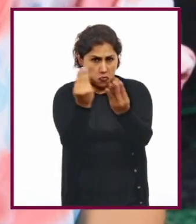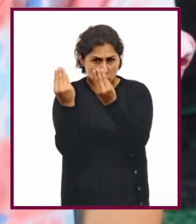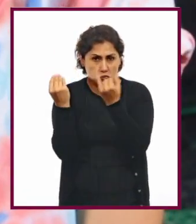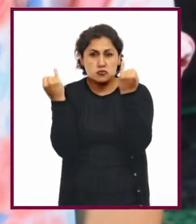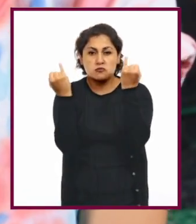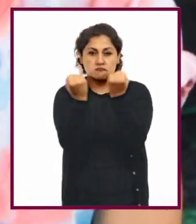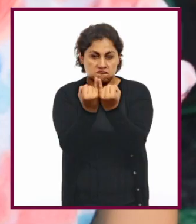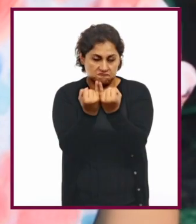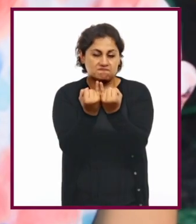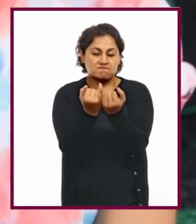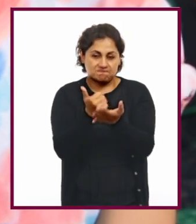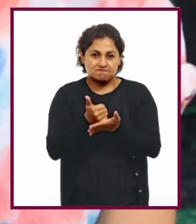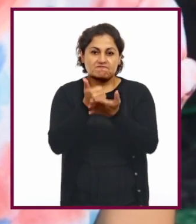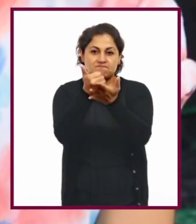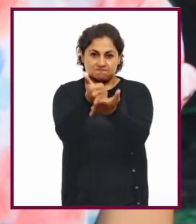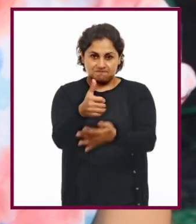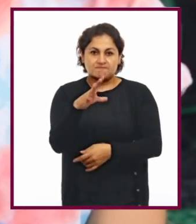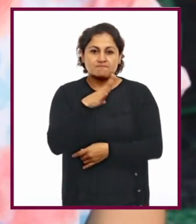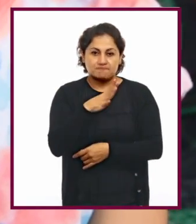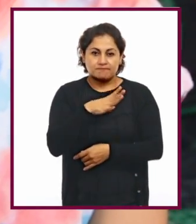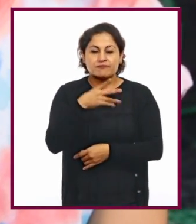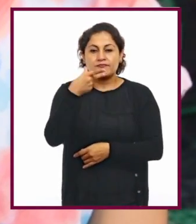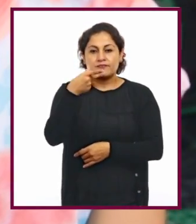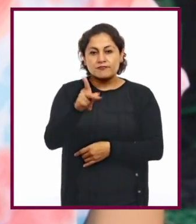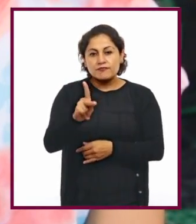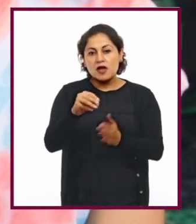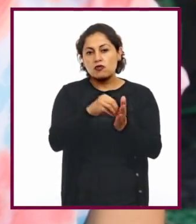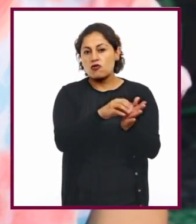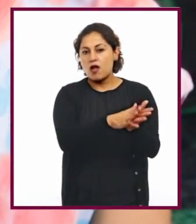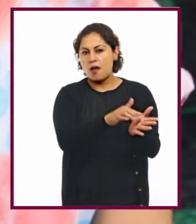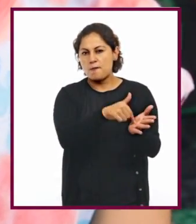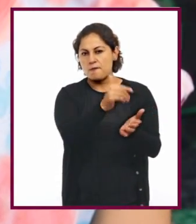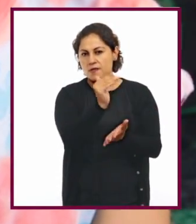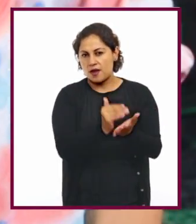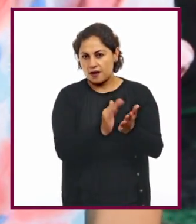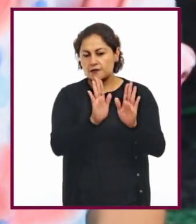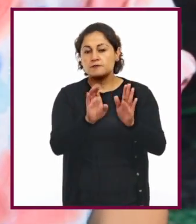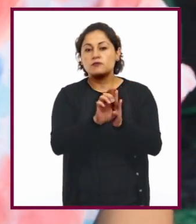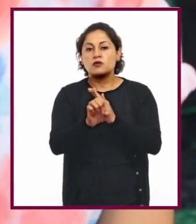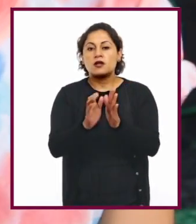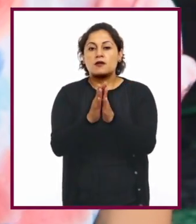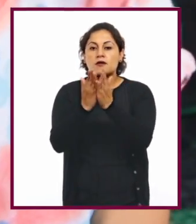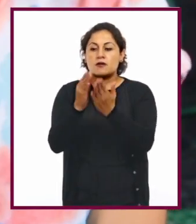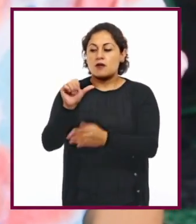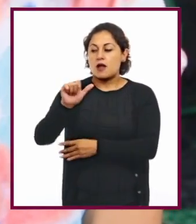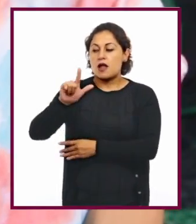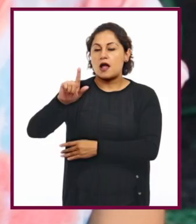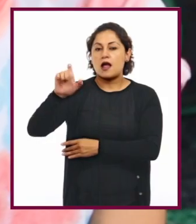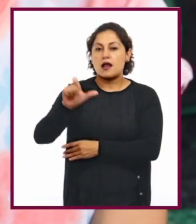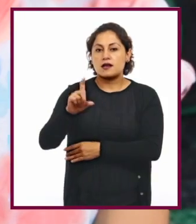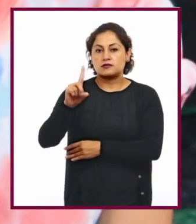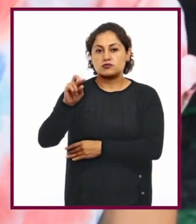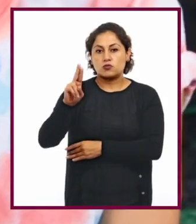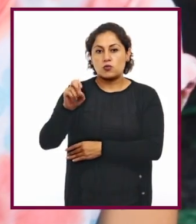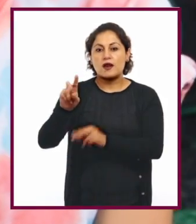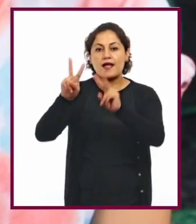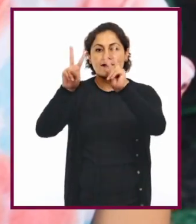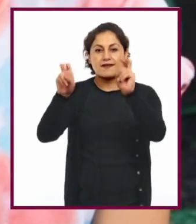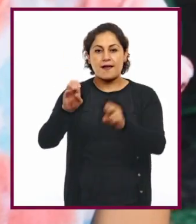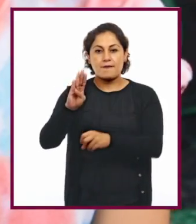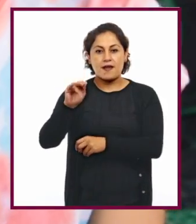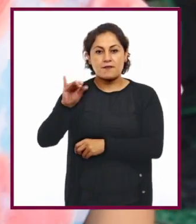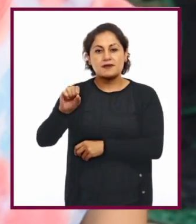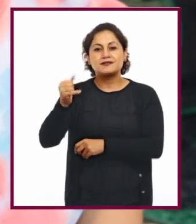bondadosos y altruistas. Lo que pasa es que de esos casi no se habla. Por ejemplo, el libro de Alex Durán, Babas y